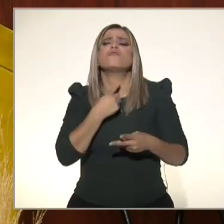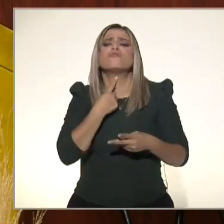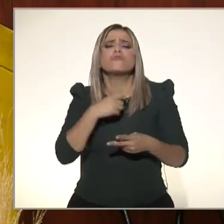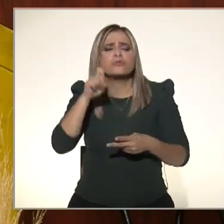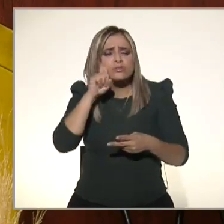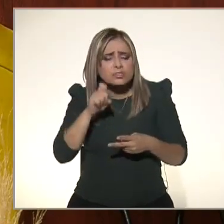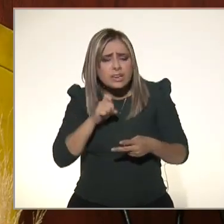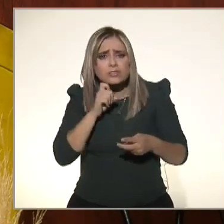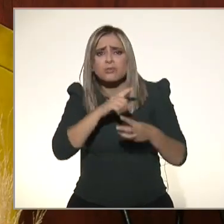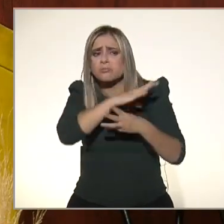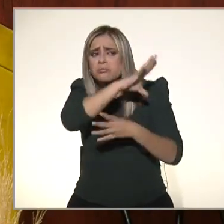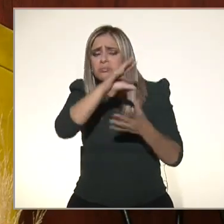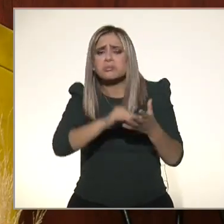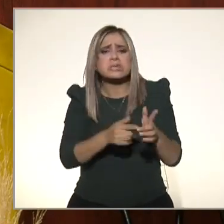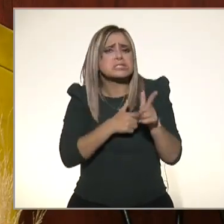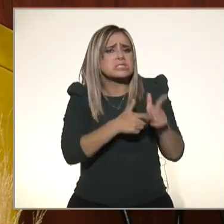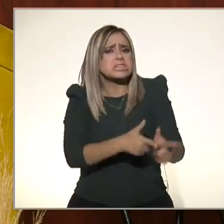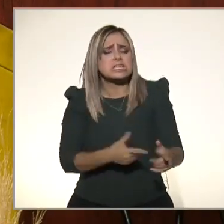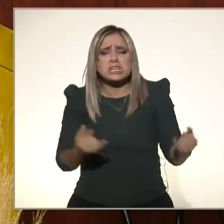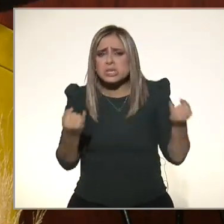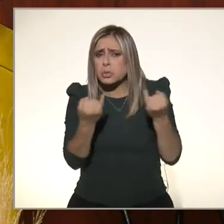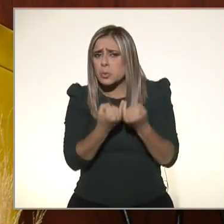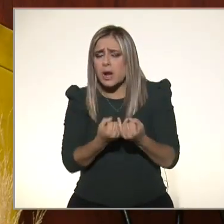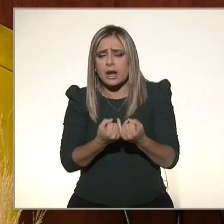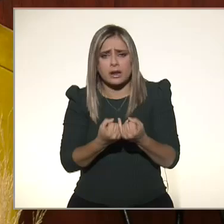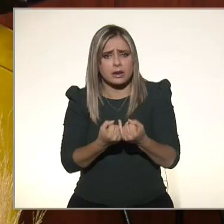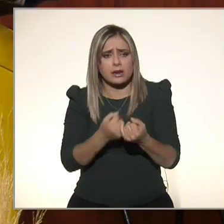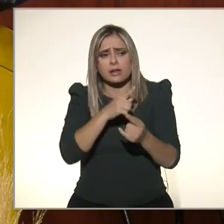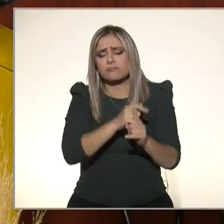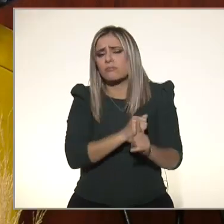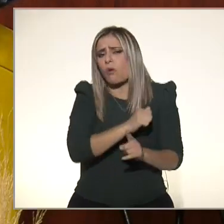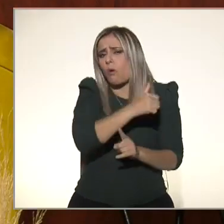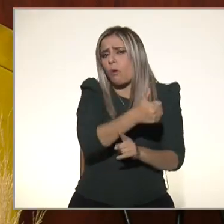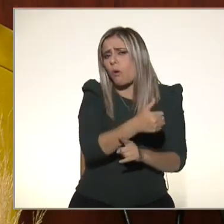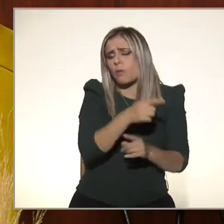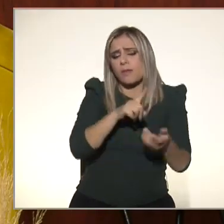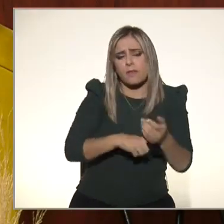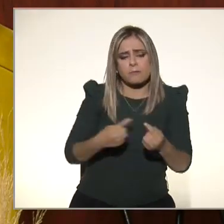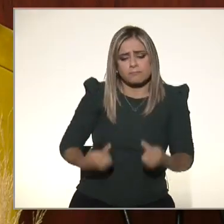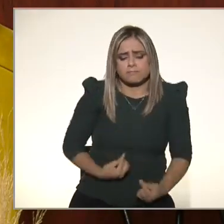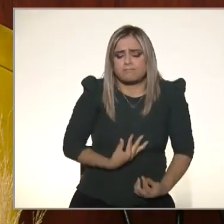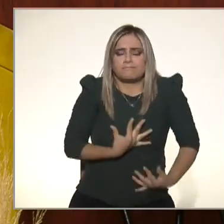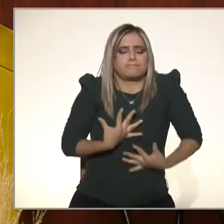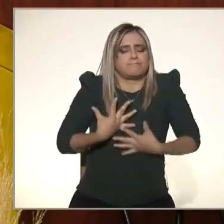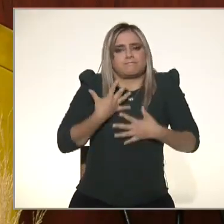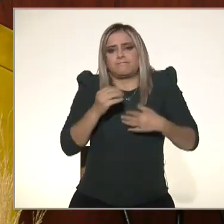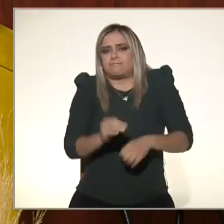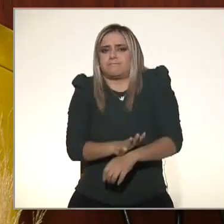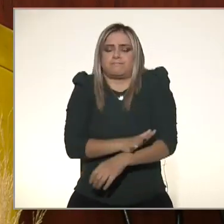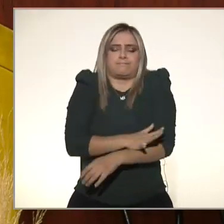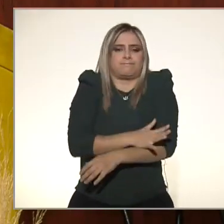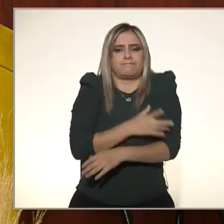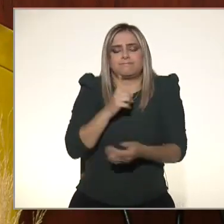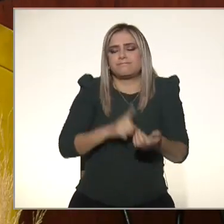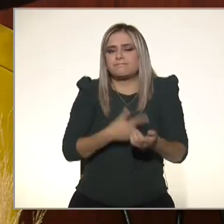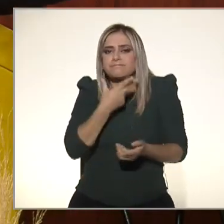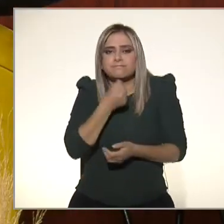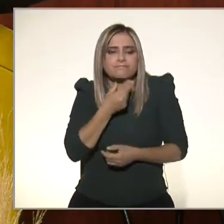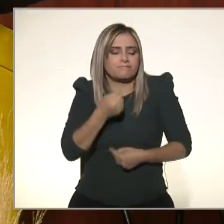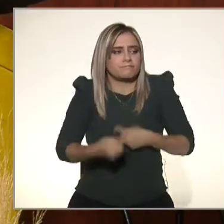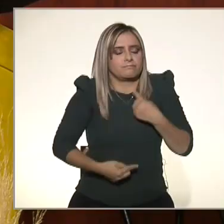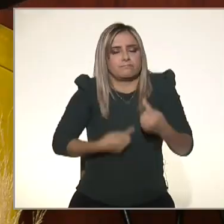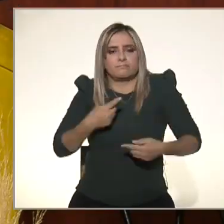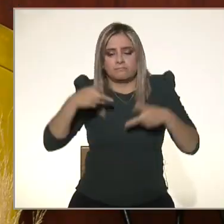demás, no hay ningún problema, porque eso depende de otros sitios, que son otros donde se forma la hormona masculina que ni siquiera tocamos